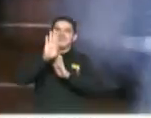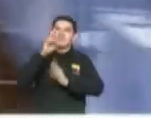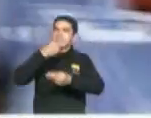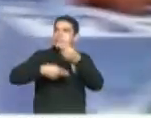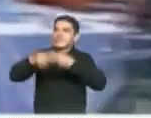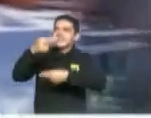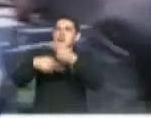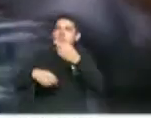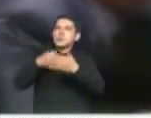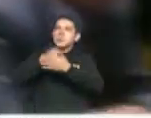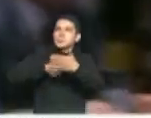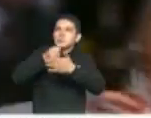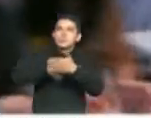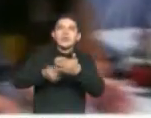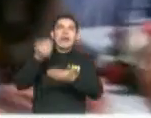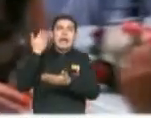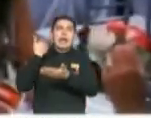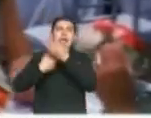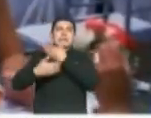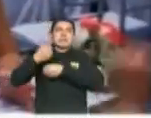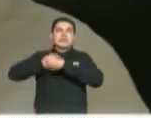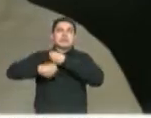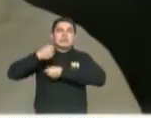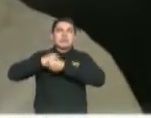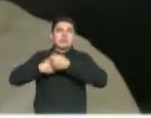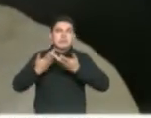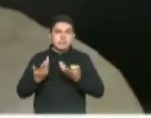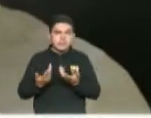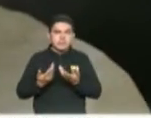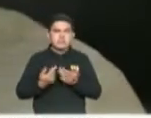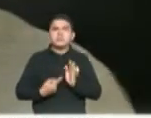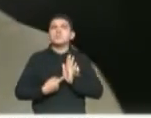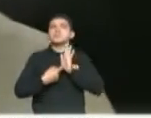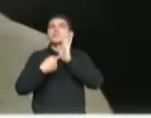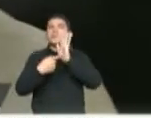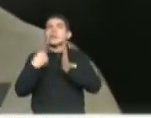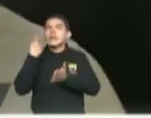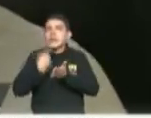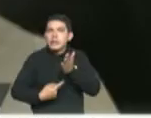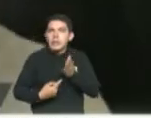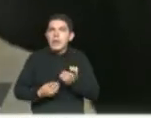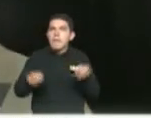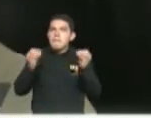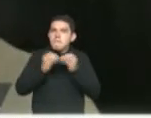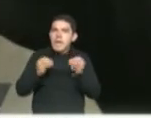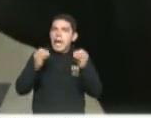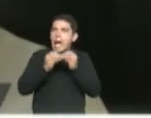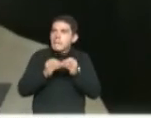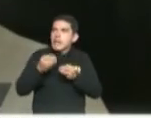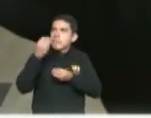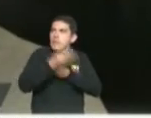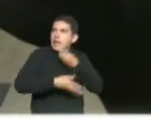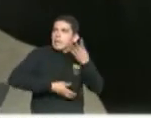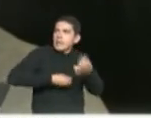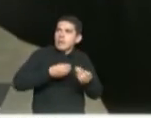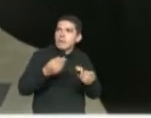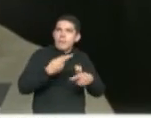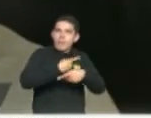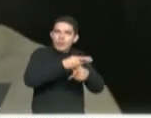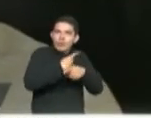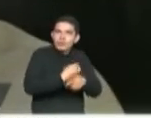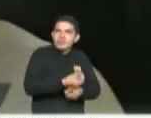que la venía buscando desde hace muchos años nos dará la garantía para seguir produciendo más seguir invirtiendo más y seguir